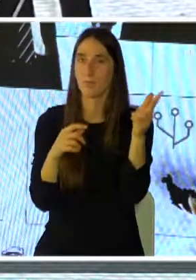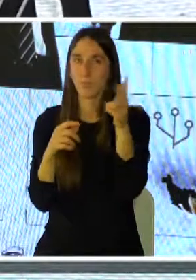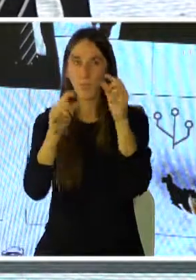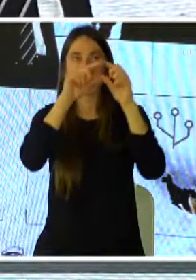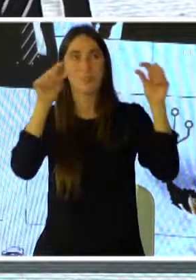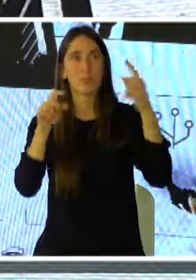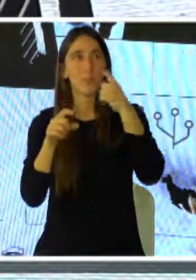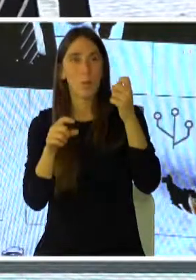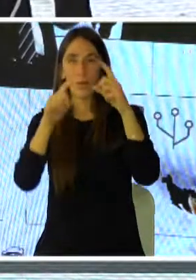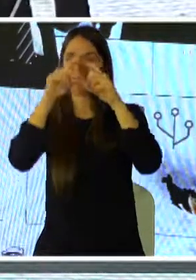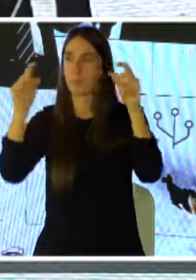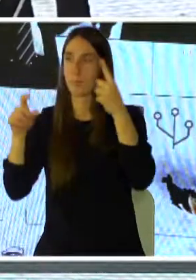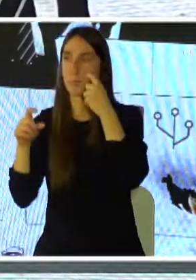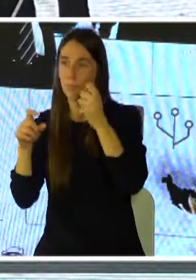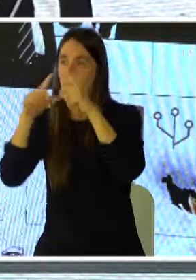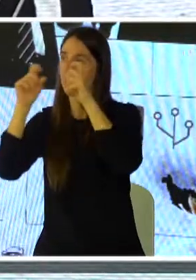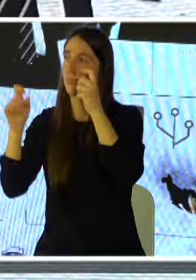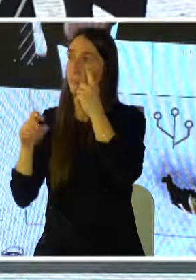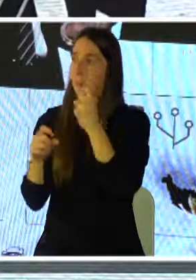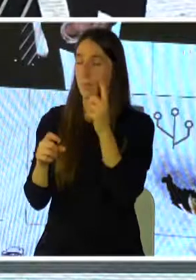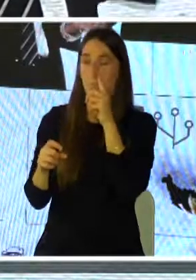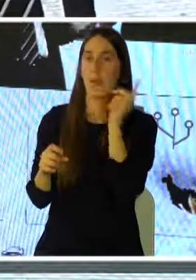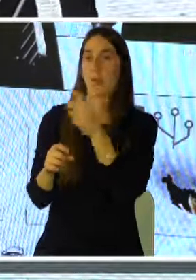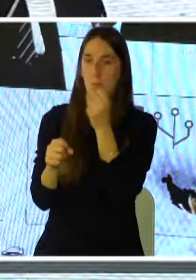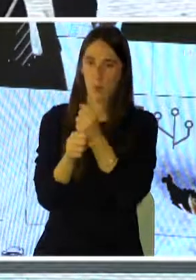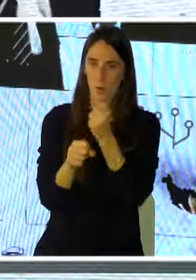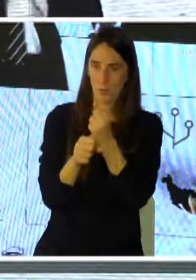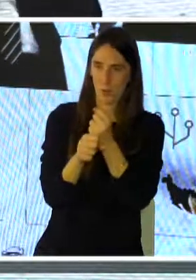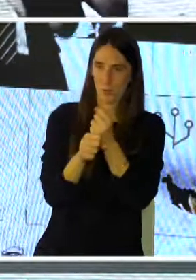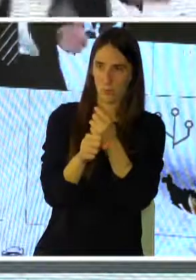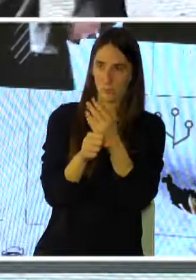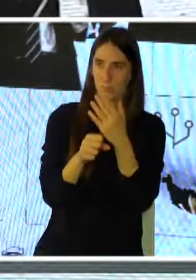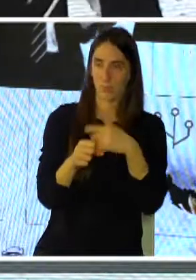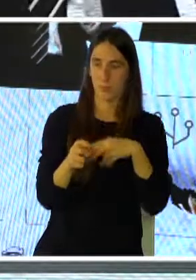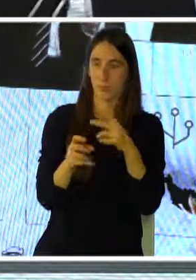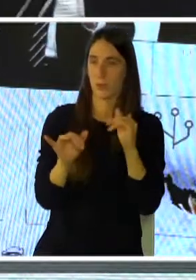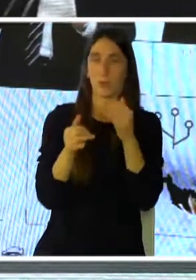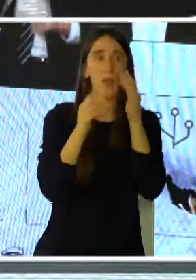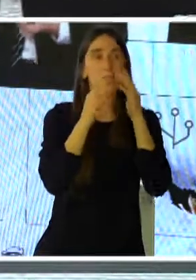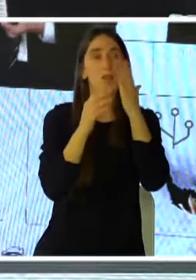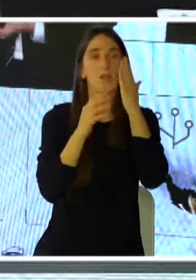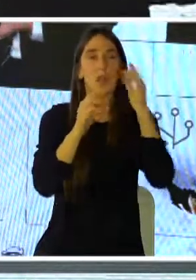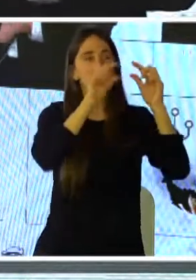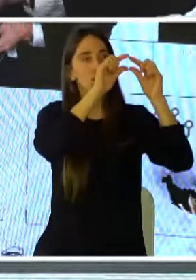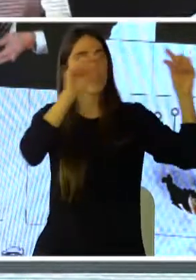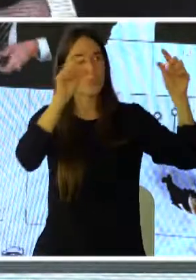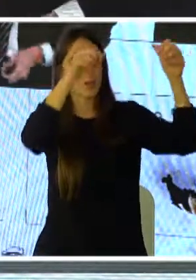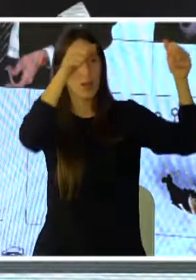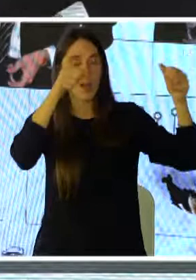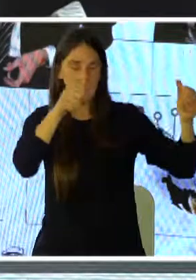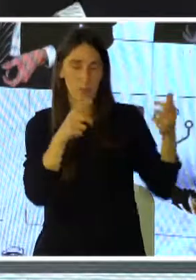los carteles y entonces hace más rápido el trabajo, ¿no? Porque nos posiciona directamente los objetos que queremos